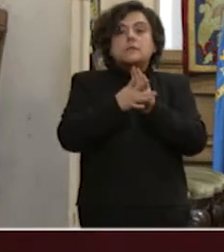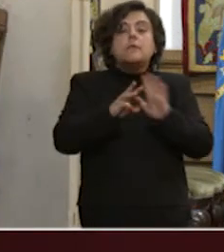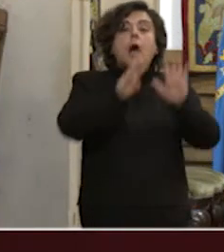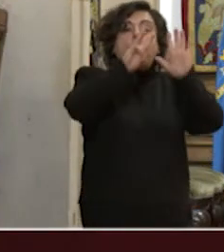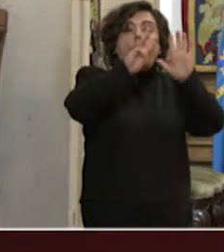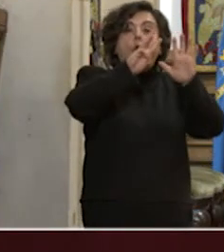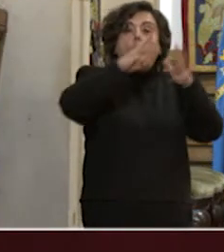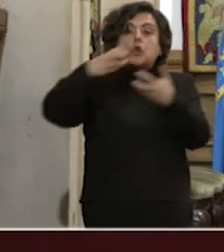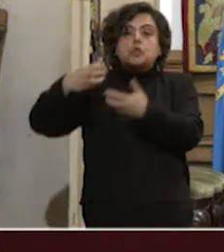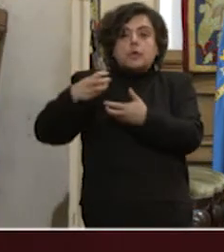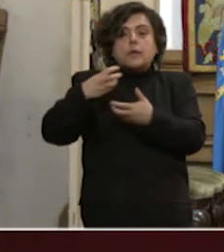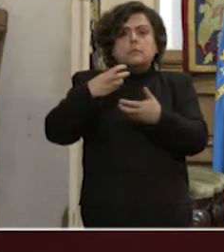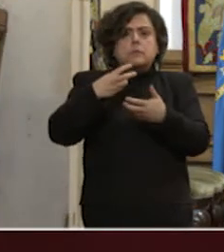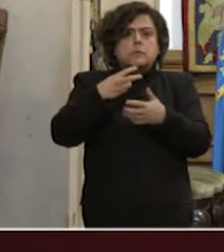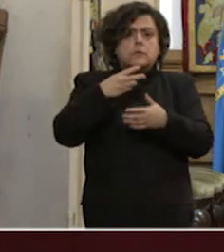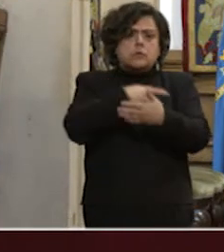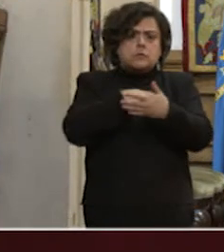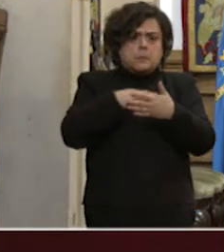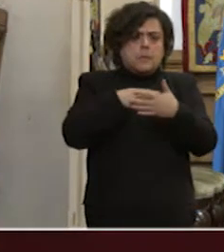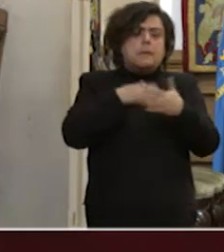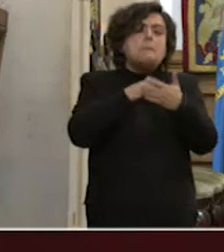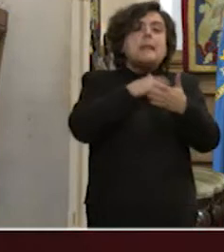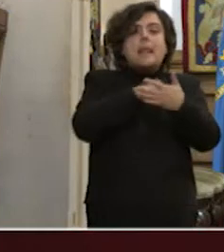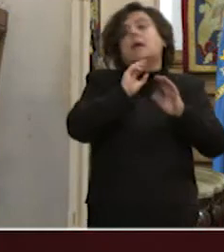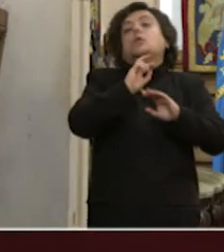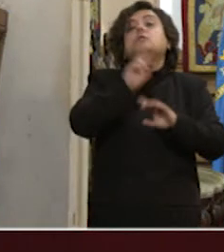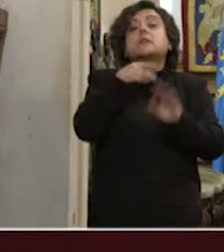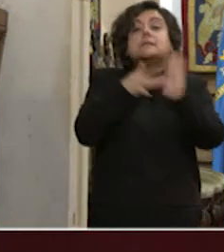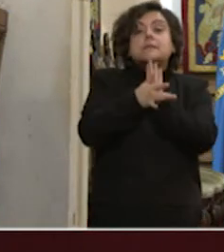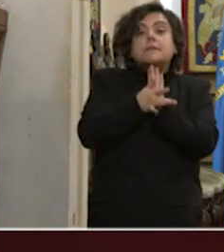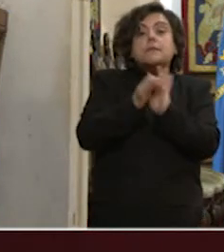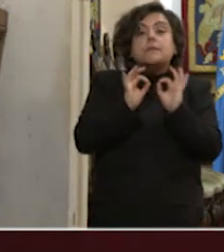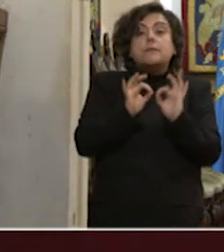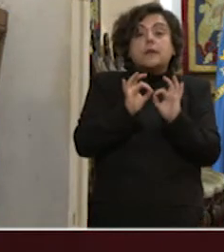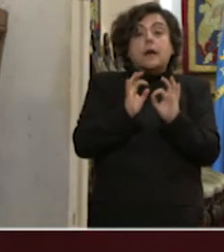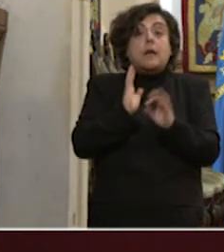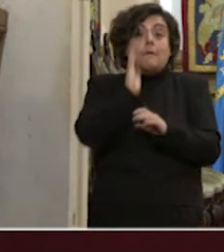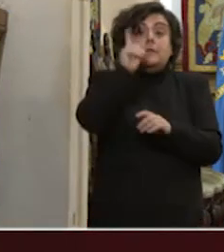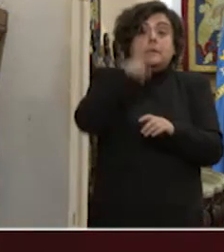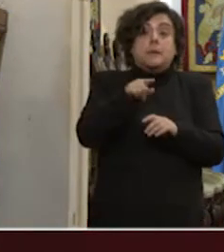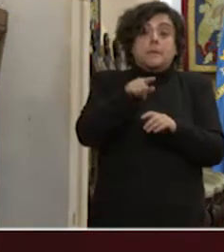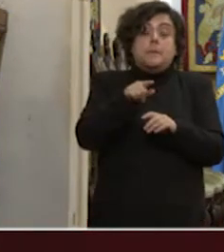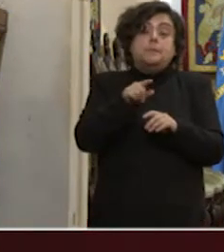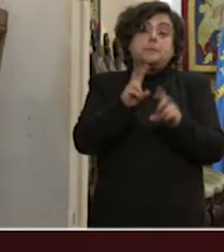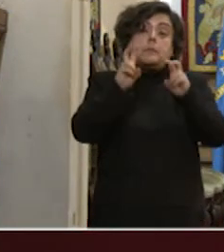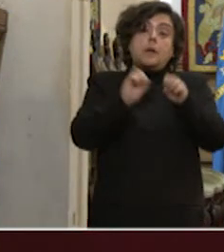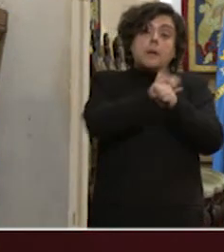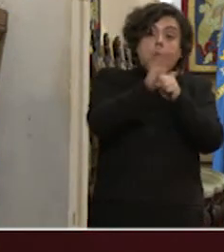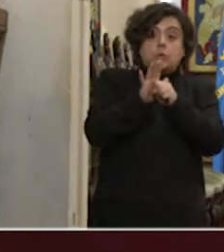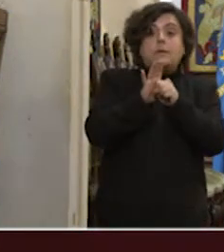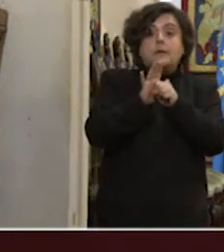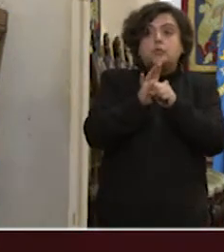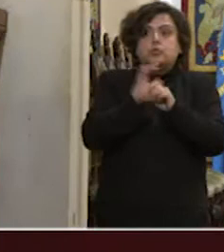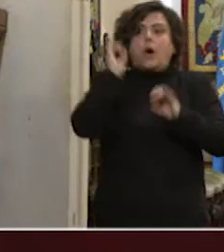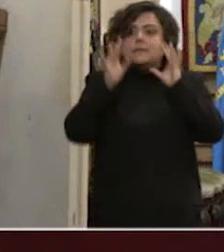euros. Asimismo, las cuentas reflejan la incidencia de la COVID-19 en la actividad universitaria,